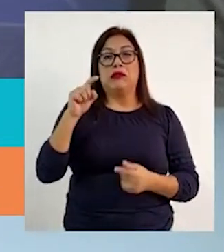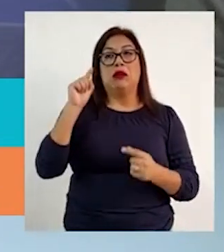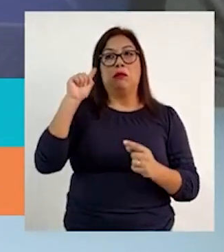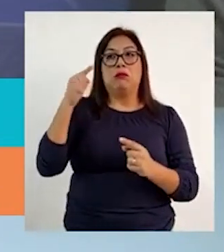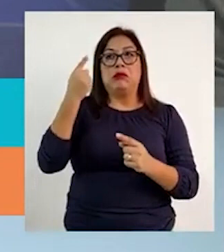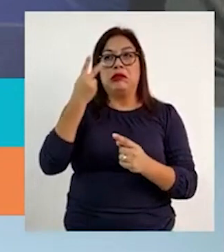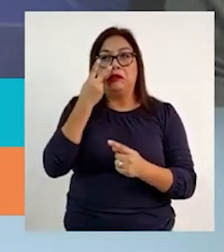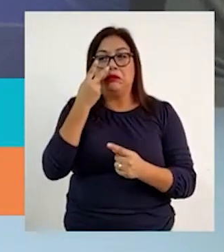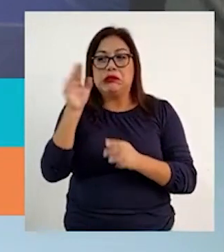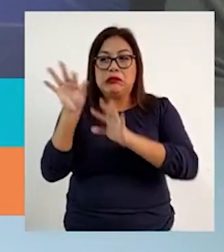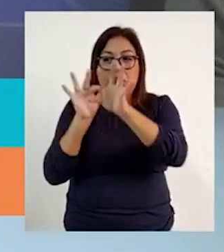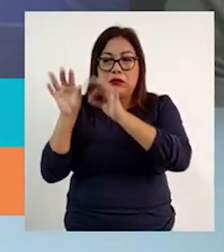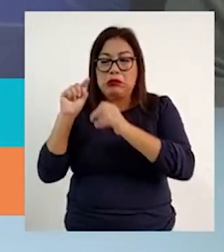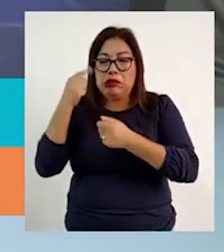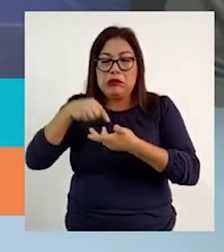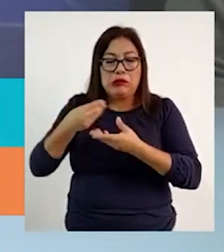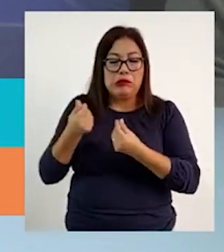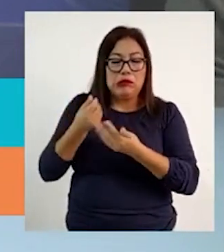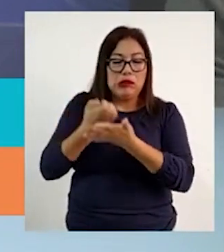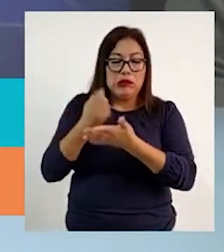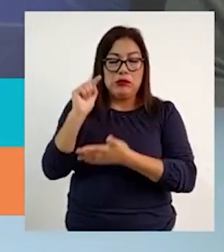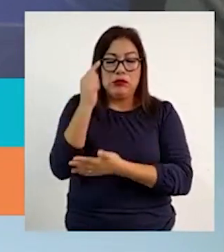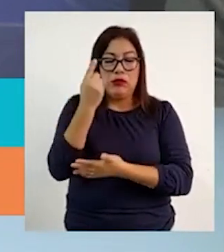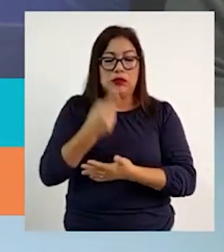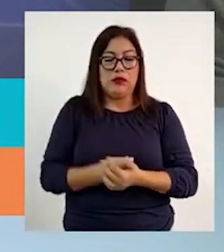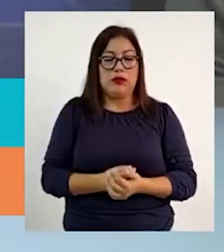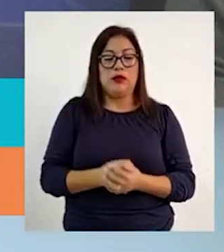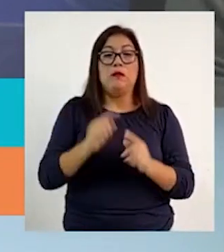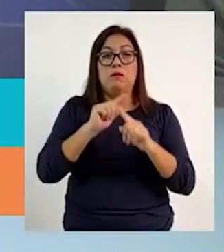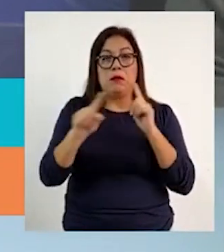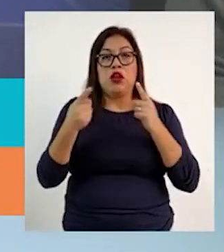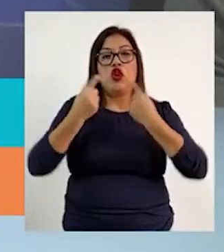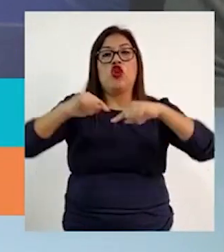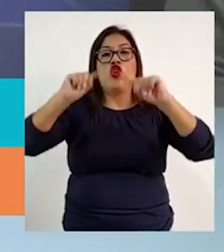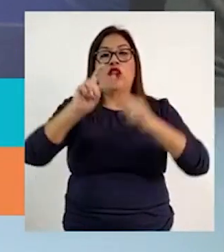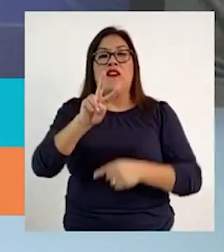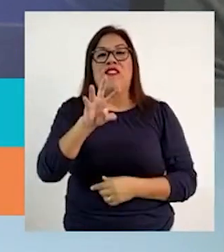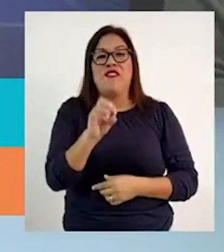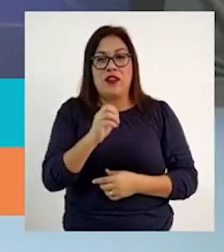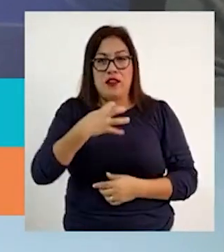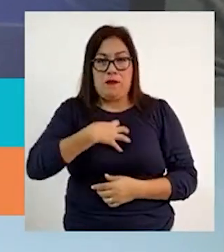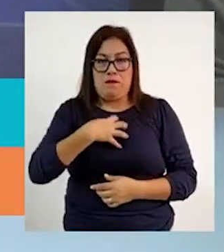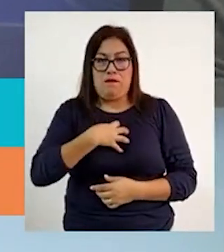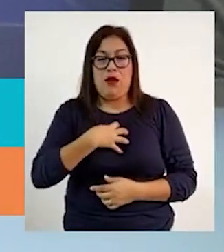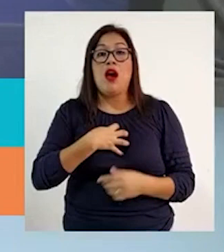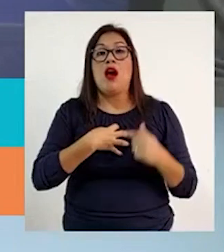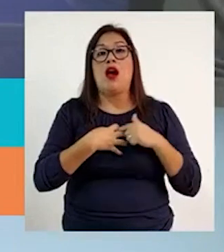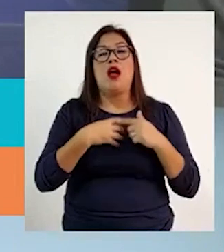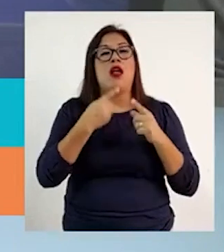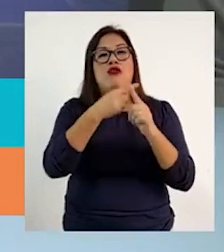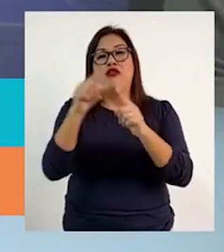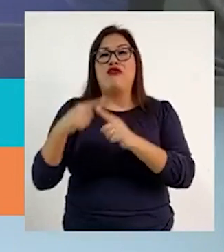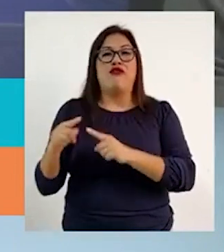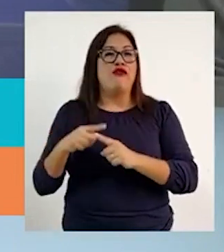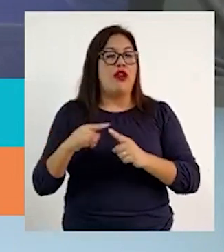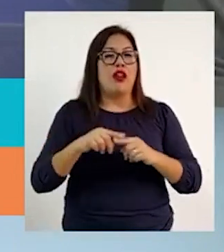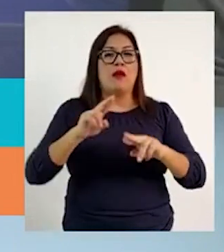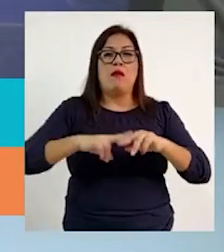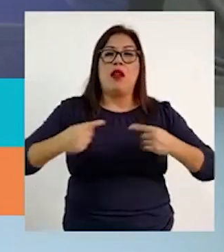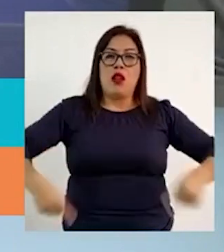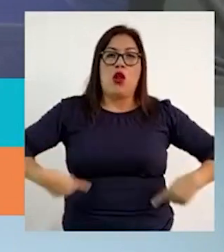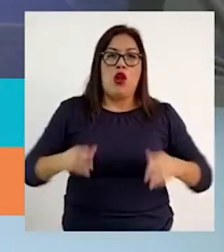presupuesto, pero conseguimos 20 medallas en todos los paradeportes que se fue a